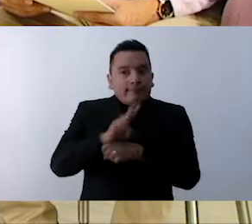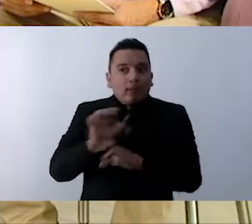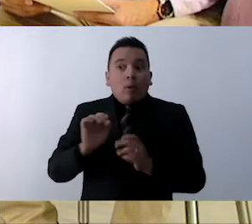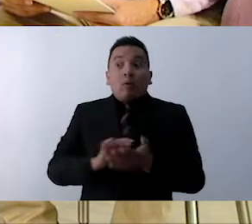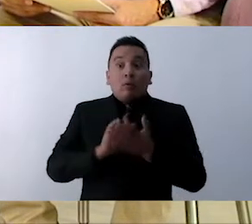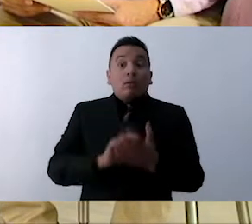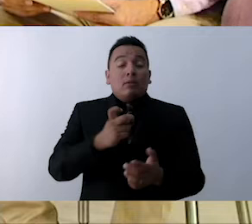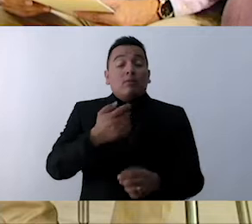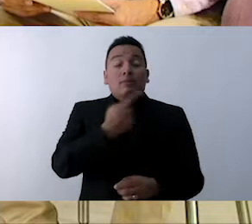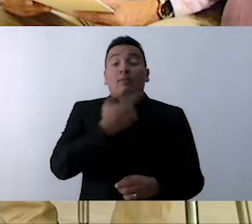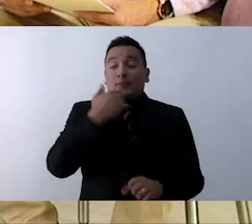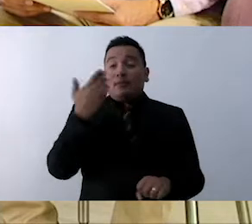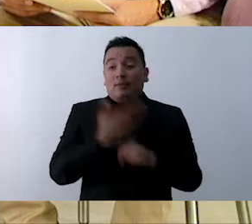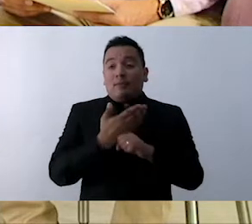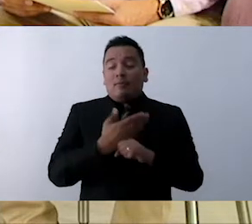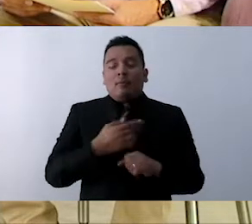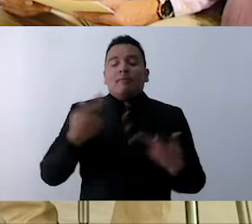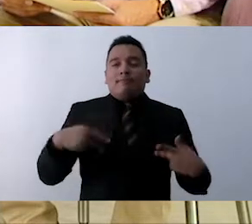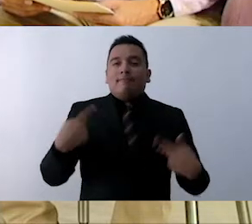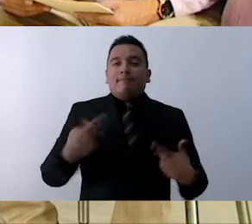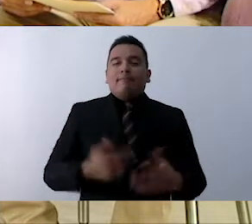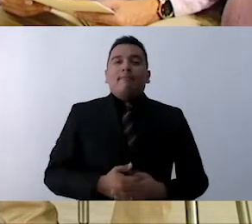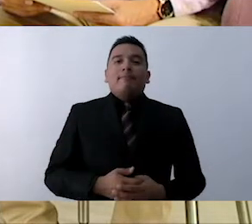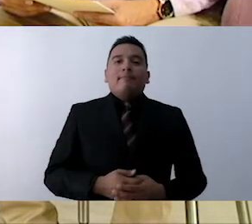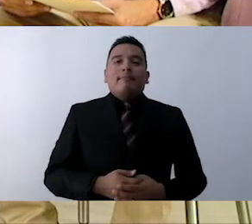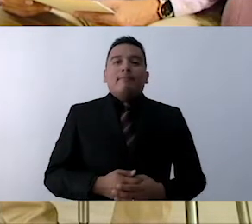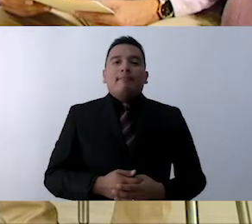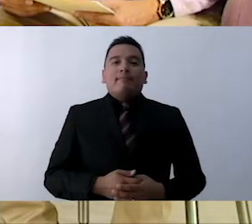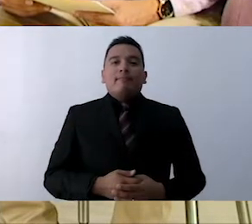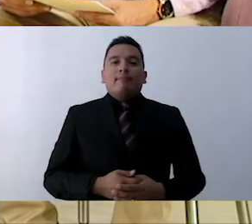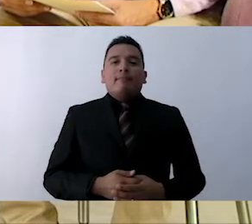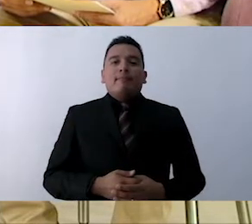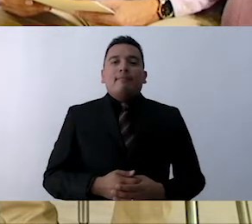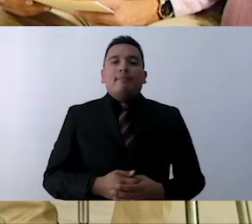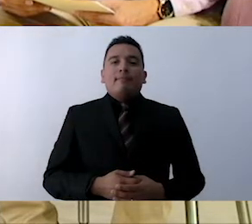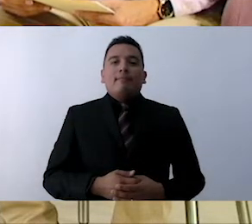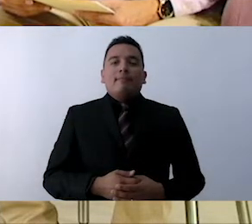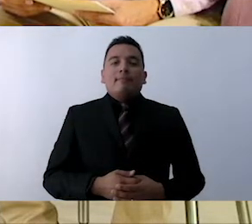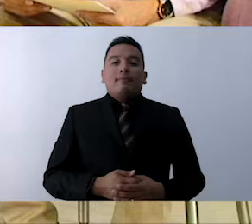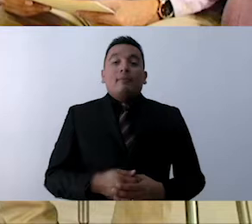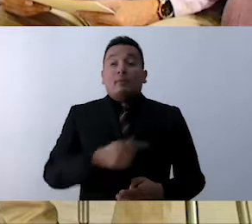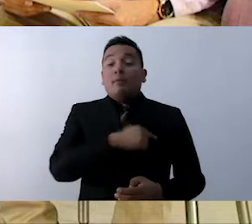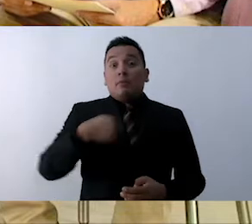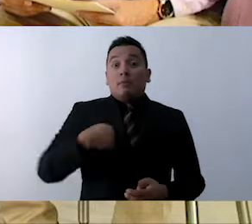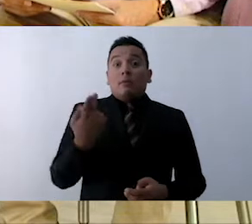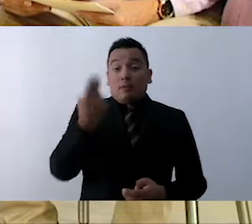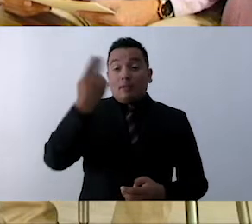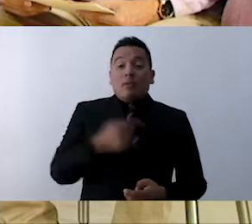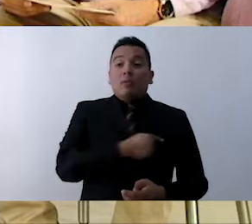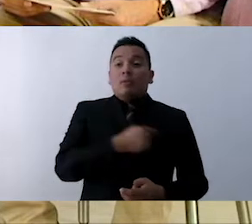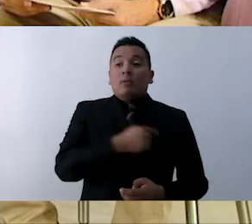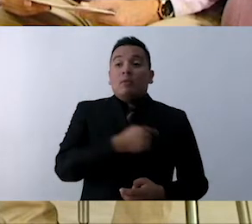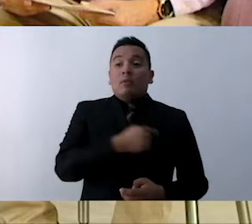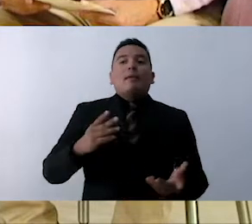sociales y en ese sentido hay una responsabilidad para con la ciudadanía. Y desde luego que es como